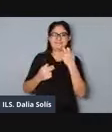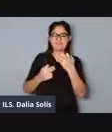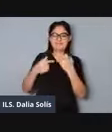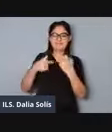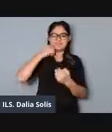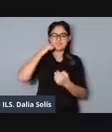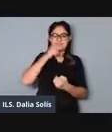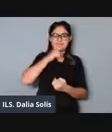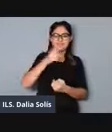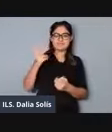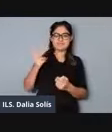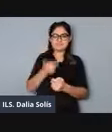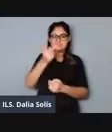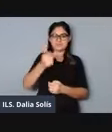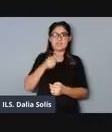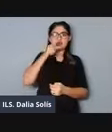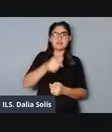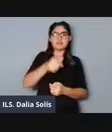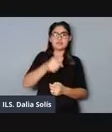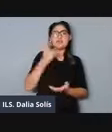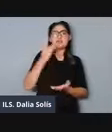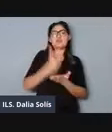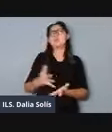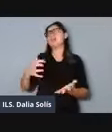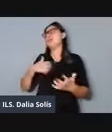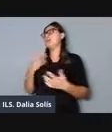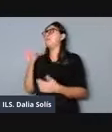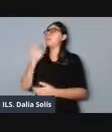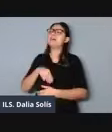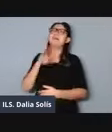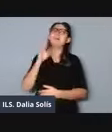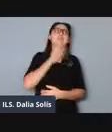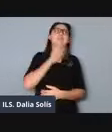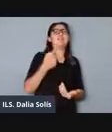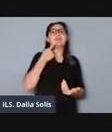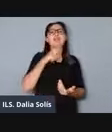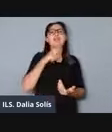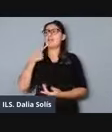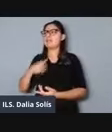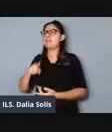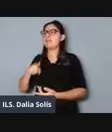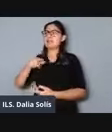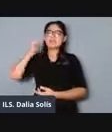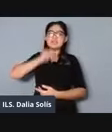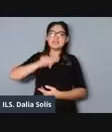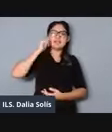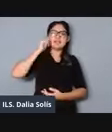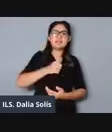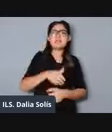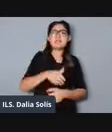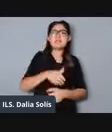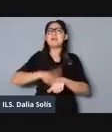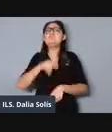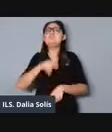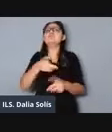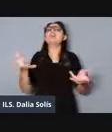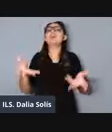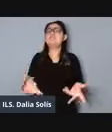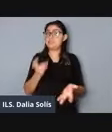¿No? Además de quejarnos, ¿qué otra cosa hacemos? La siguiente